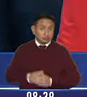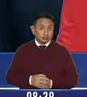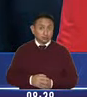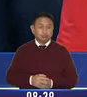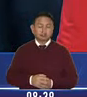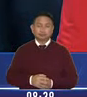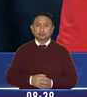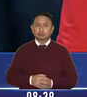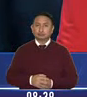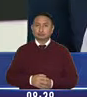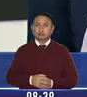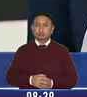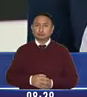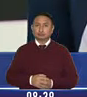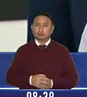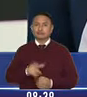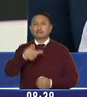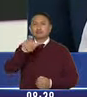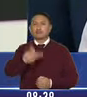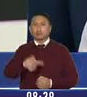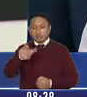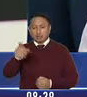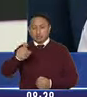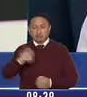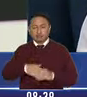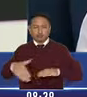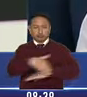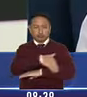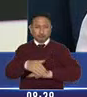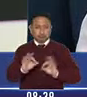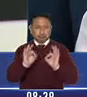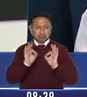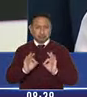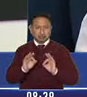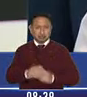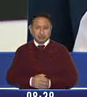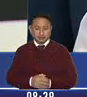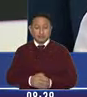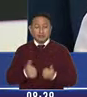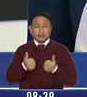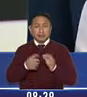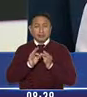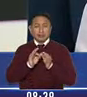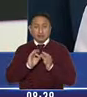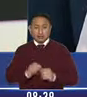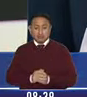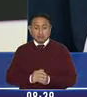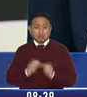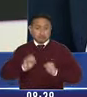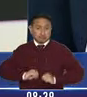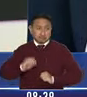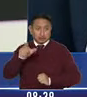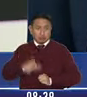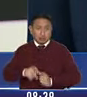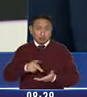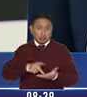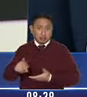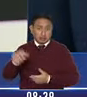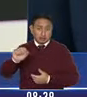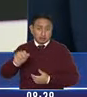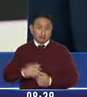Mire, la gente necesita buena vialidad. Con una buena vialidad, con buen mantenimiento, la gente está dispuesta inclusive